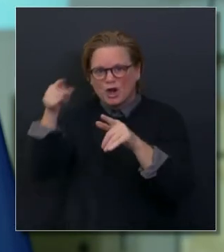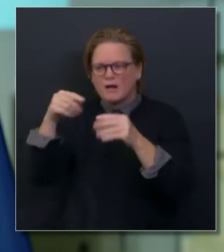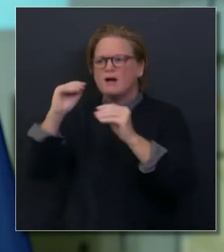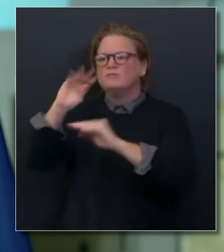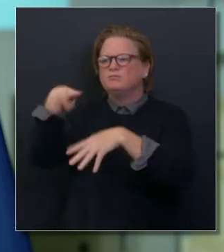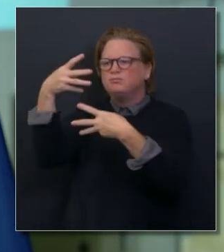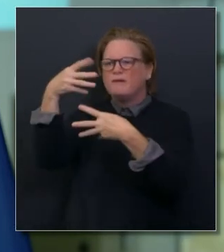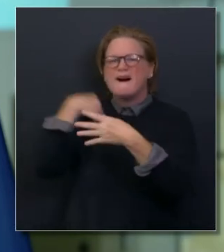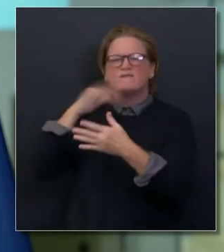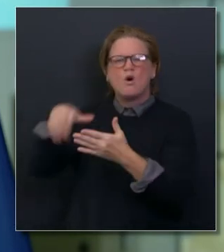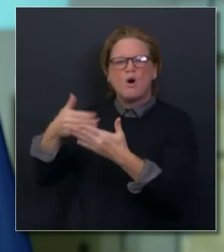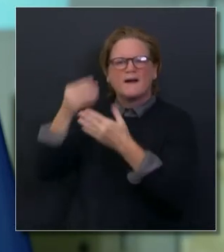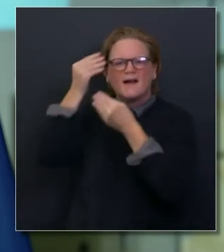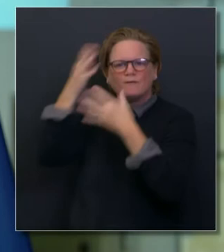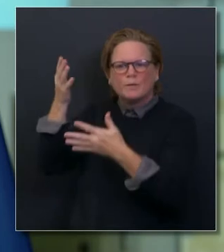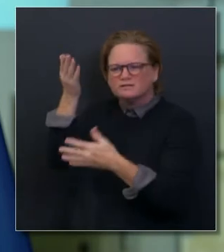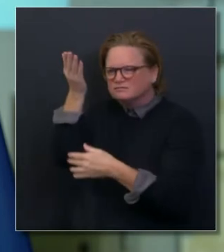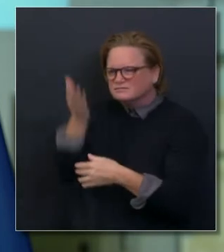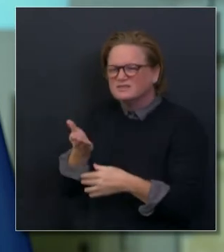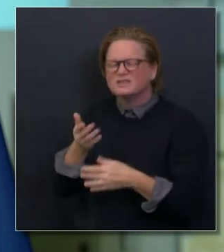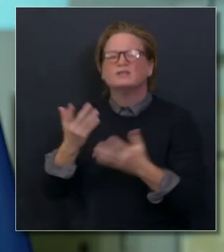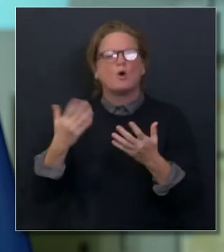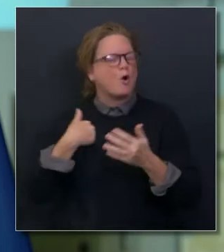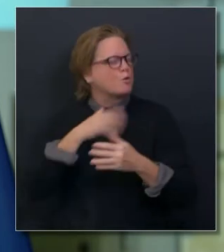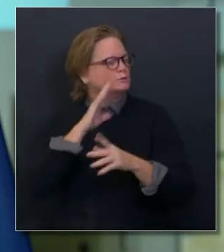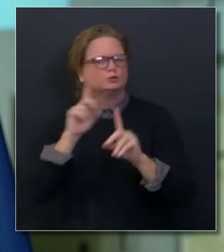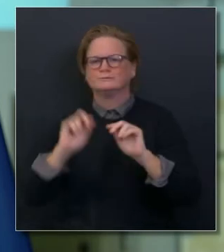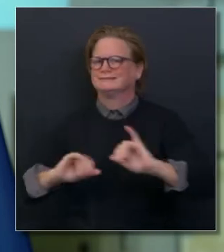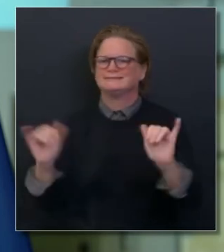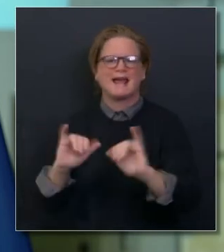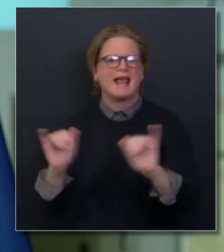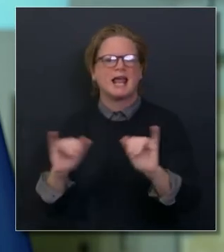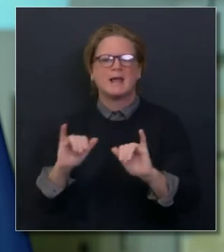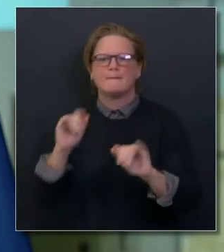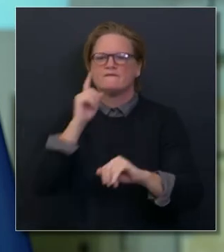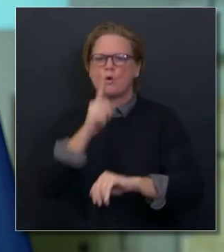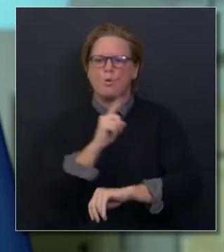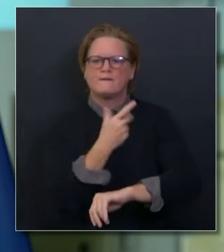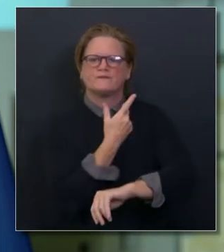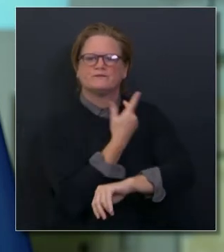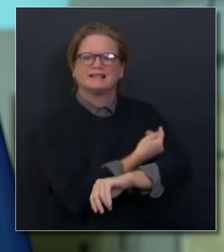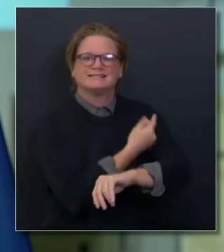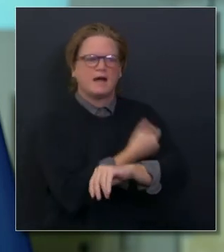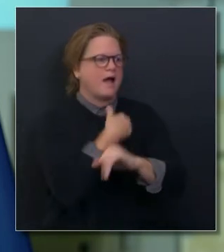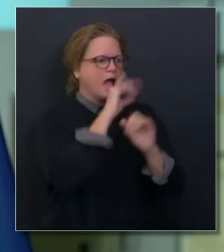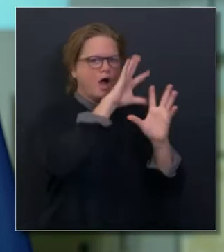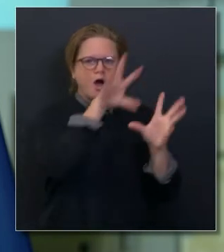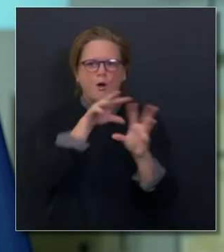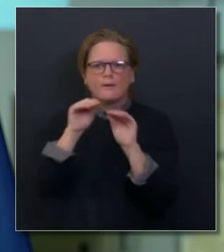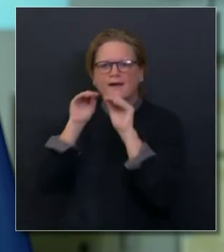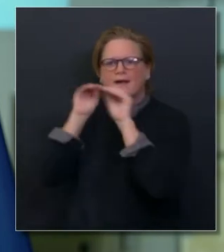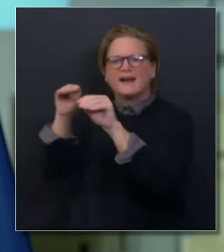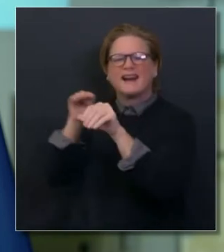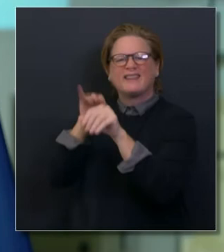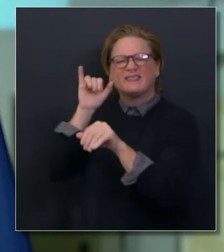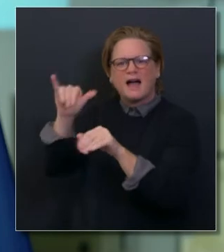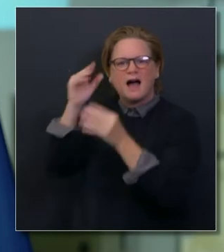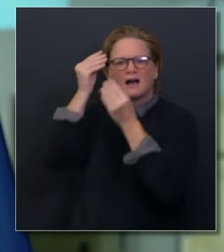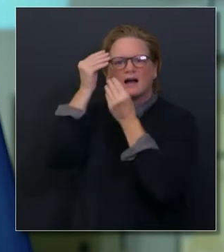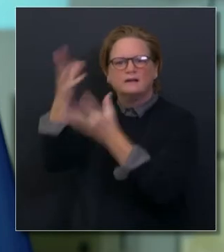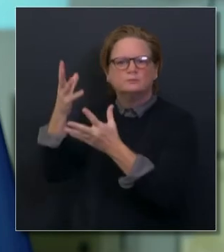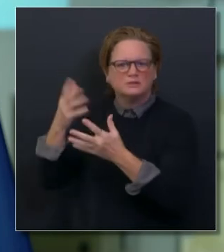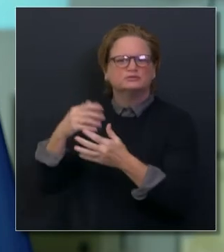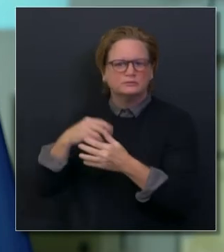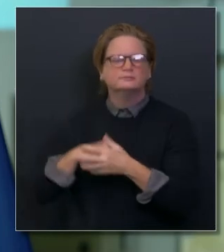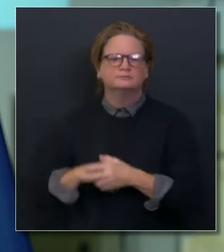de reservación y otras cosillas. CalVax, por ejemplo, como dijo el doctor Galli, es un componente